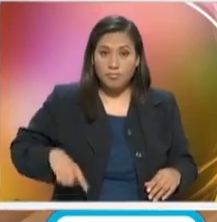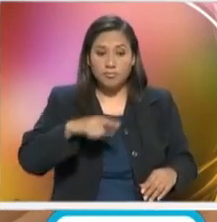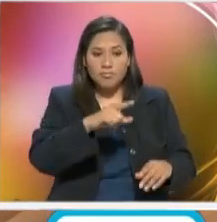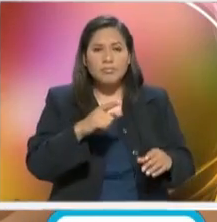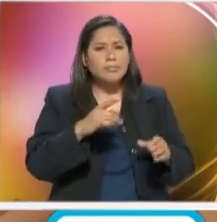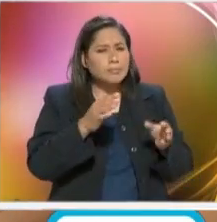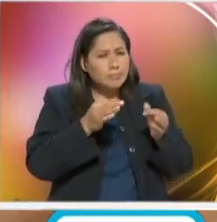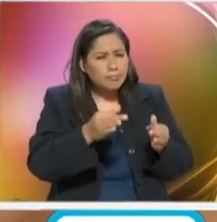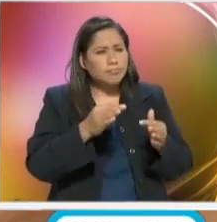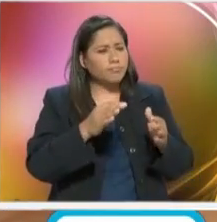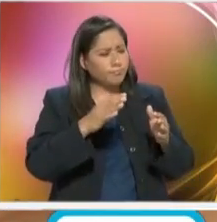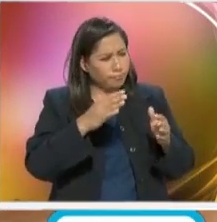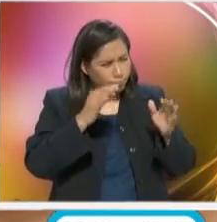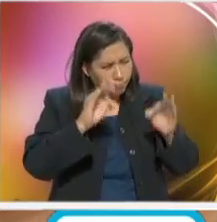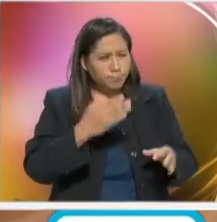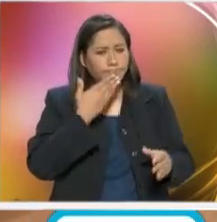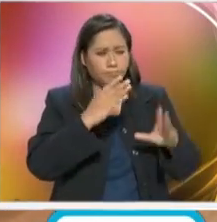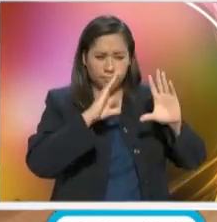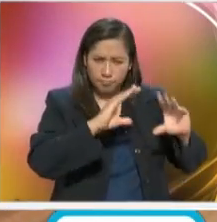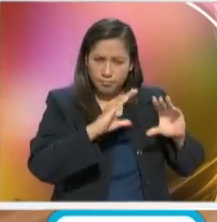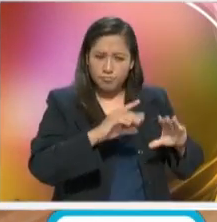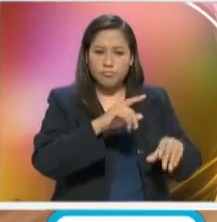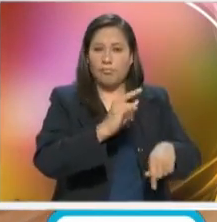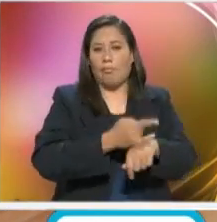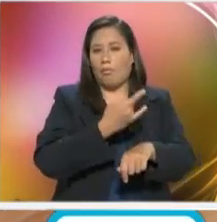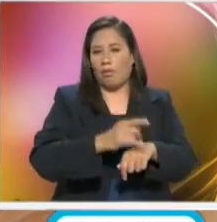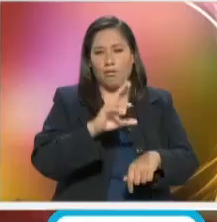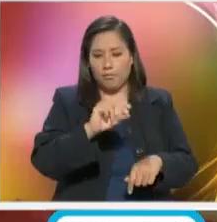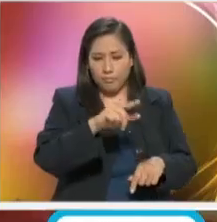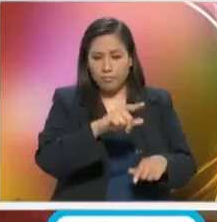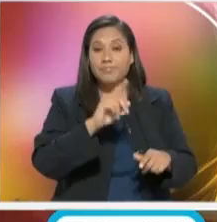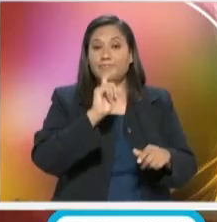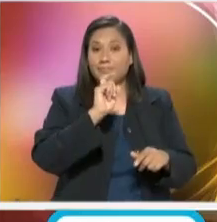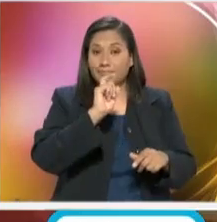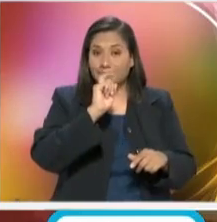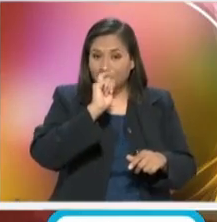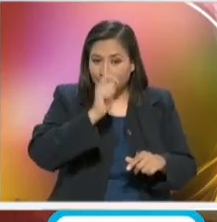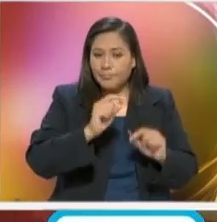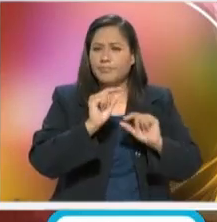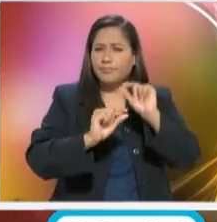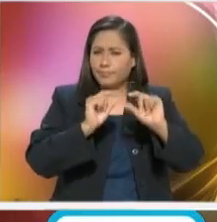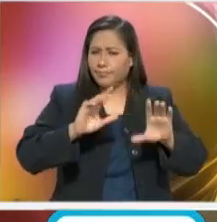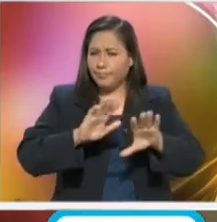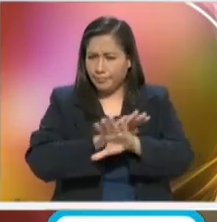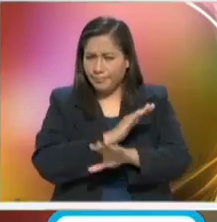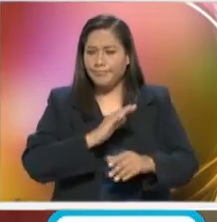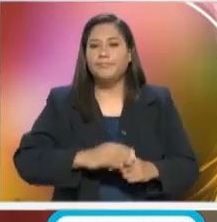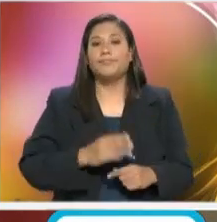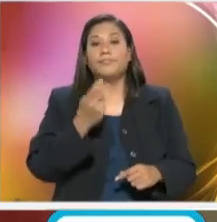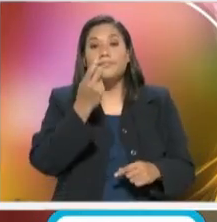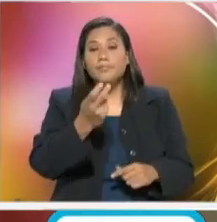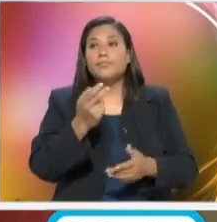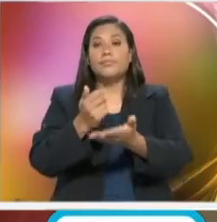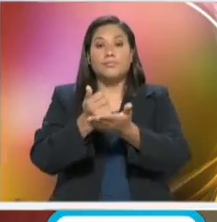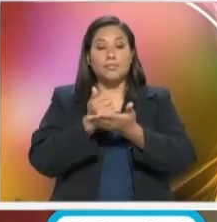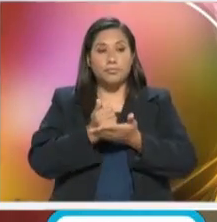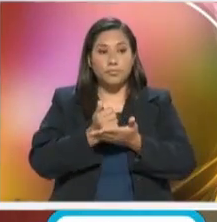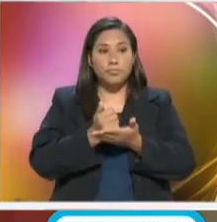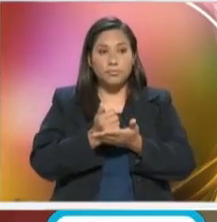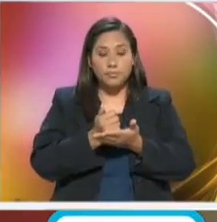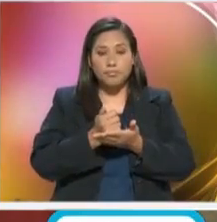en la educación, Muy bien. en la medida de que es un proceso, es un cambio, un proceso, y esto nos lleva a